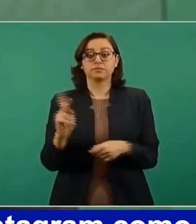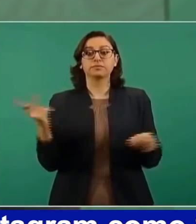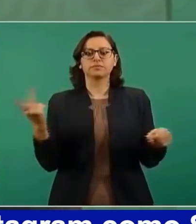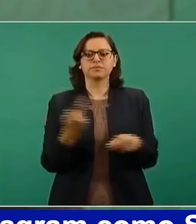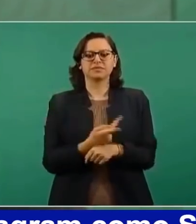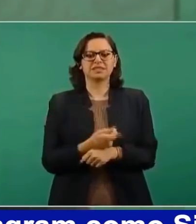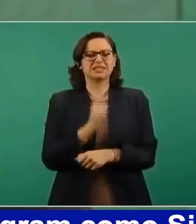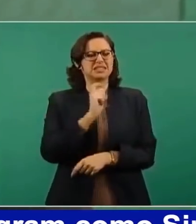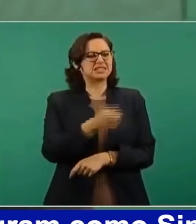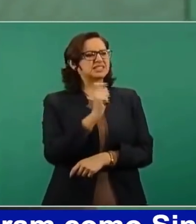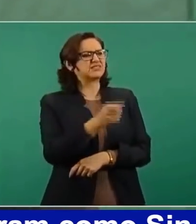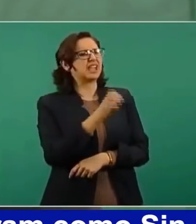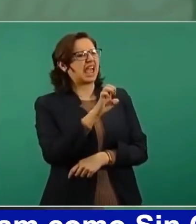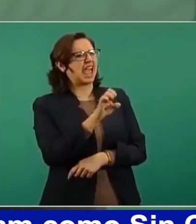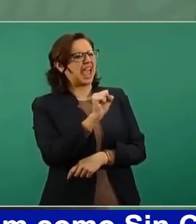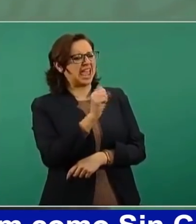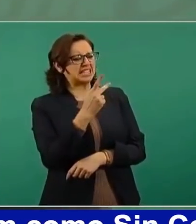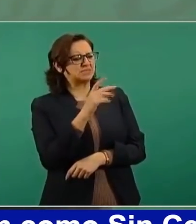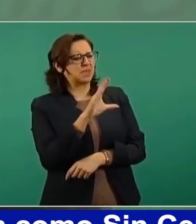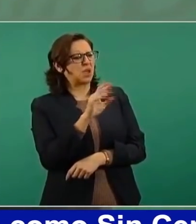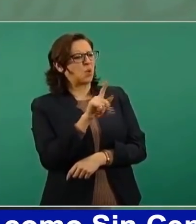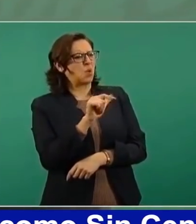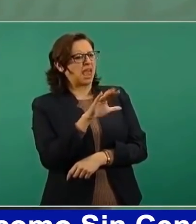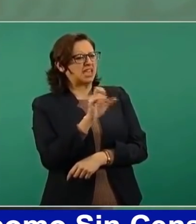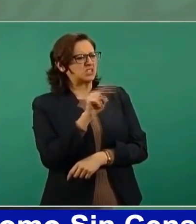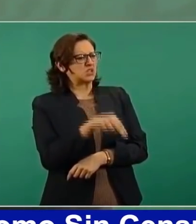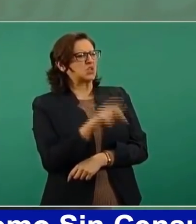porque abusan.